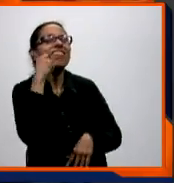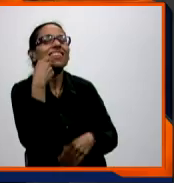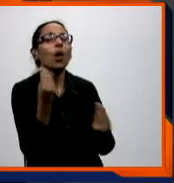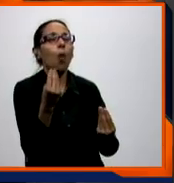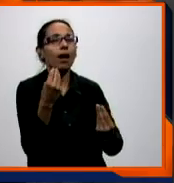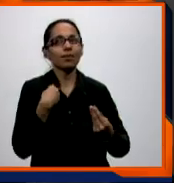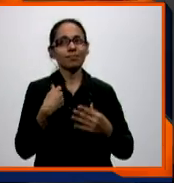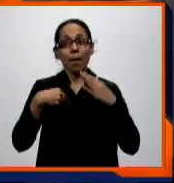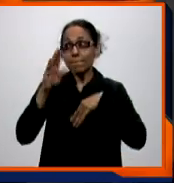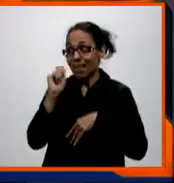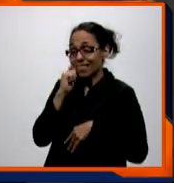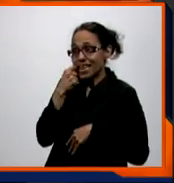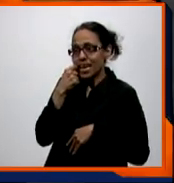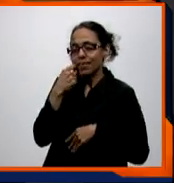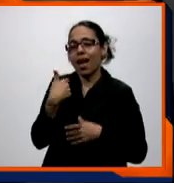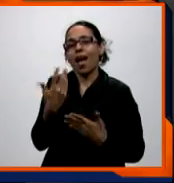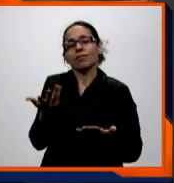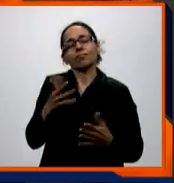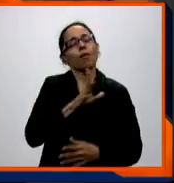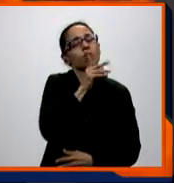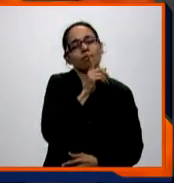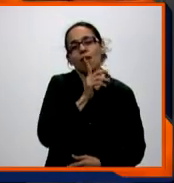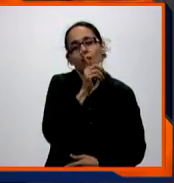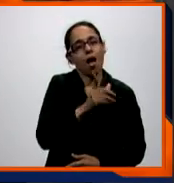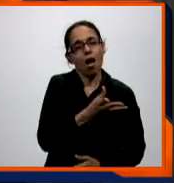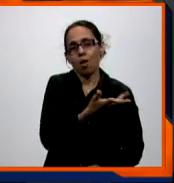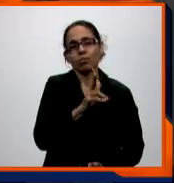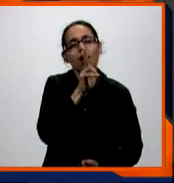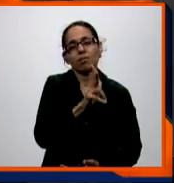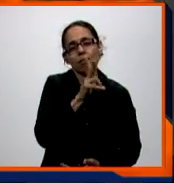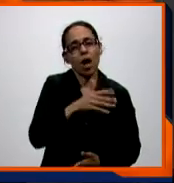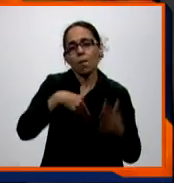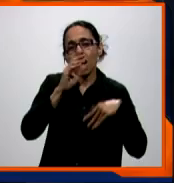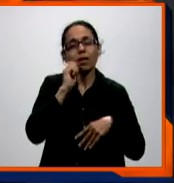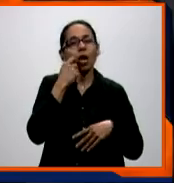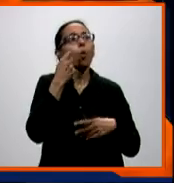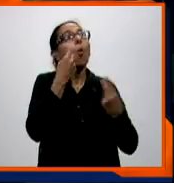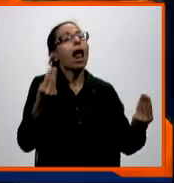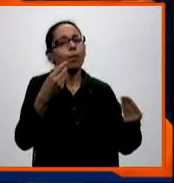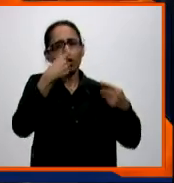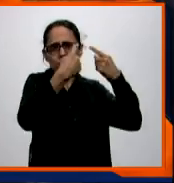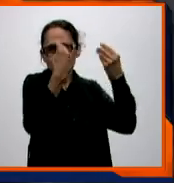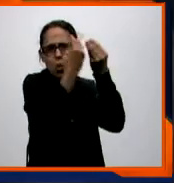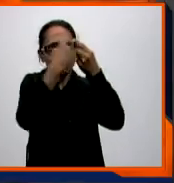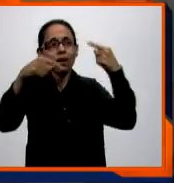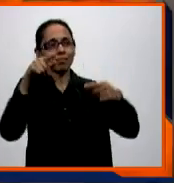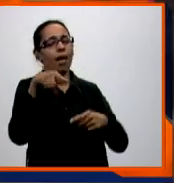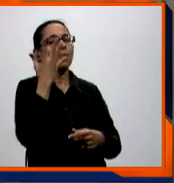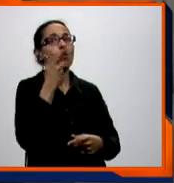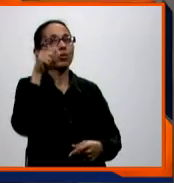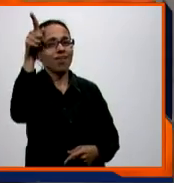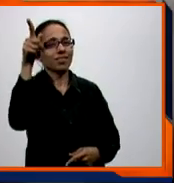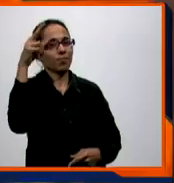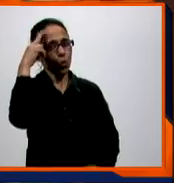vos? La más linda, no, la de Almirante, obvio. ¿Y cuál? Porque hay varias. No, a mí me gusta esta. La